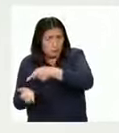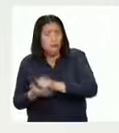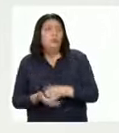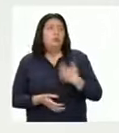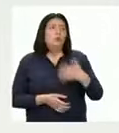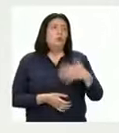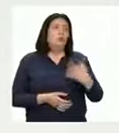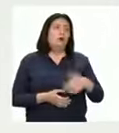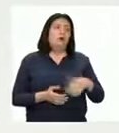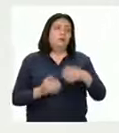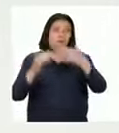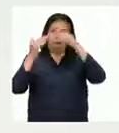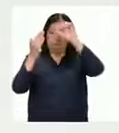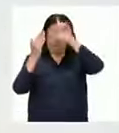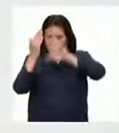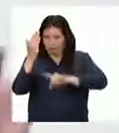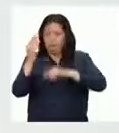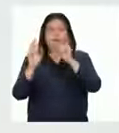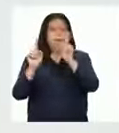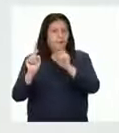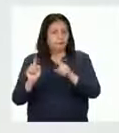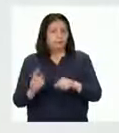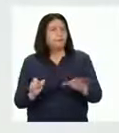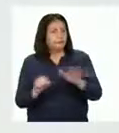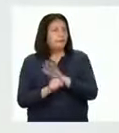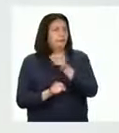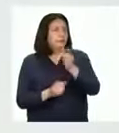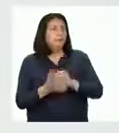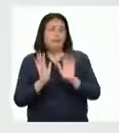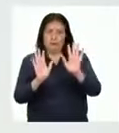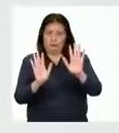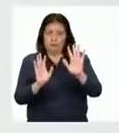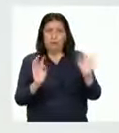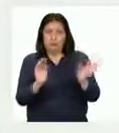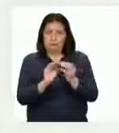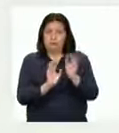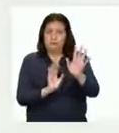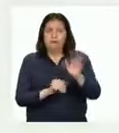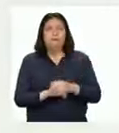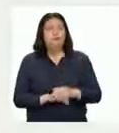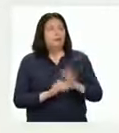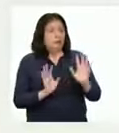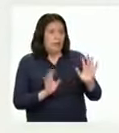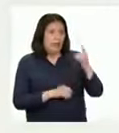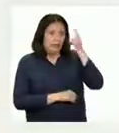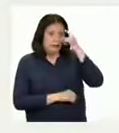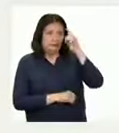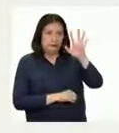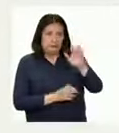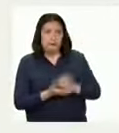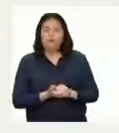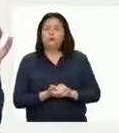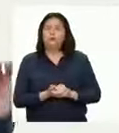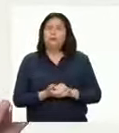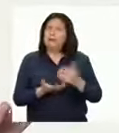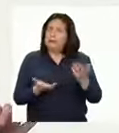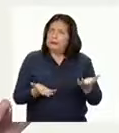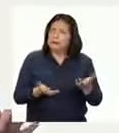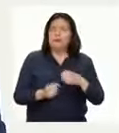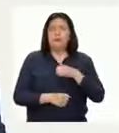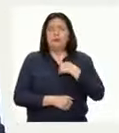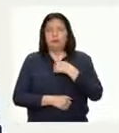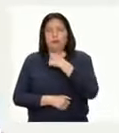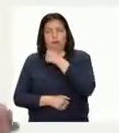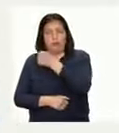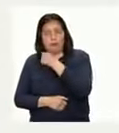Está completísimo, profesora. Ahora, un detalle más. Tengamos en cuenta que si entrevisto